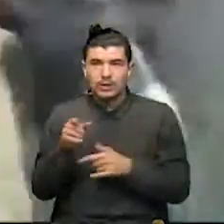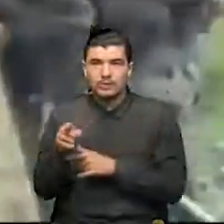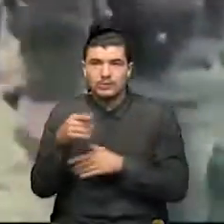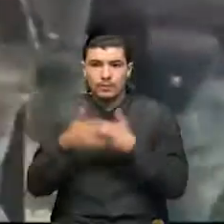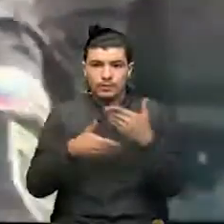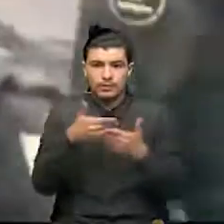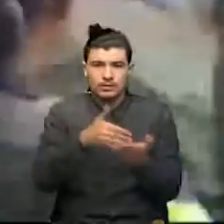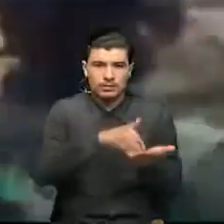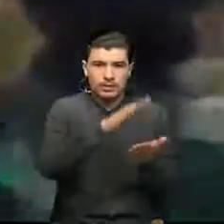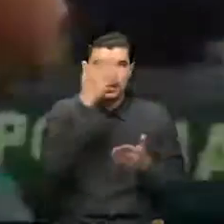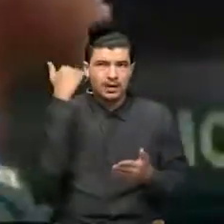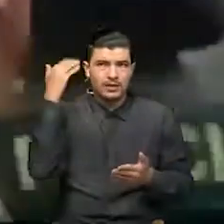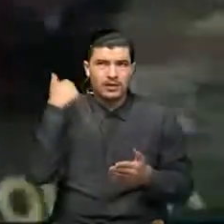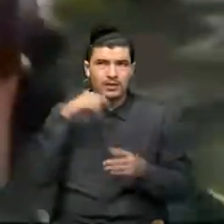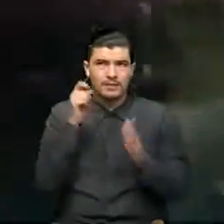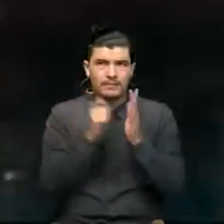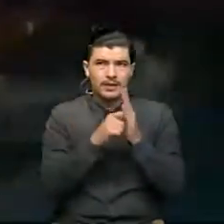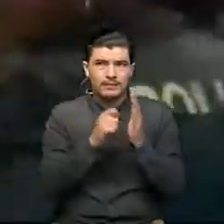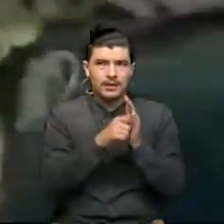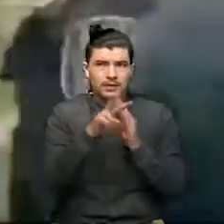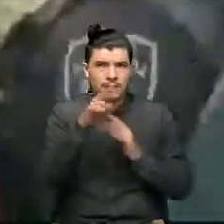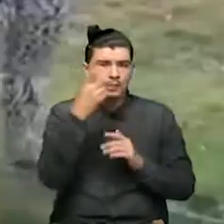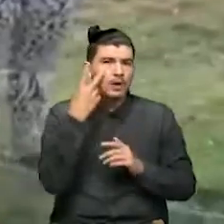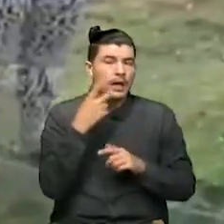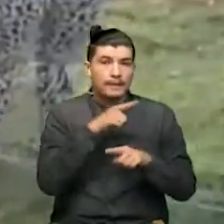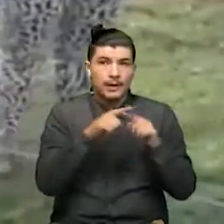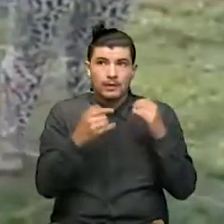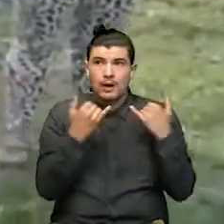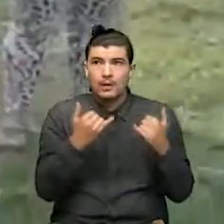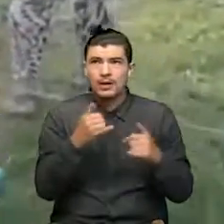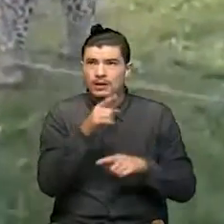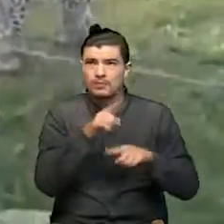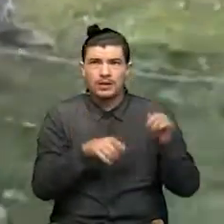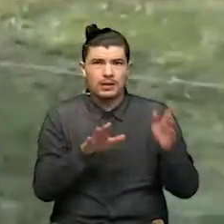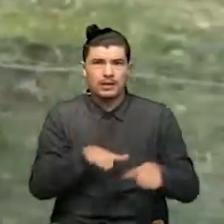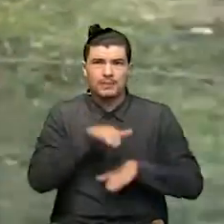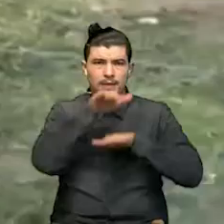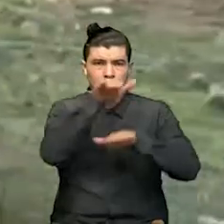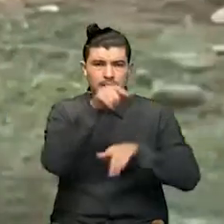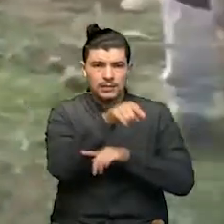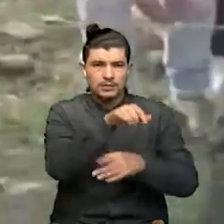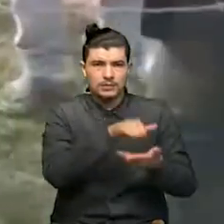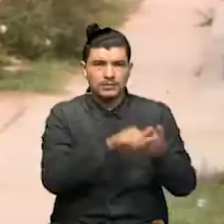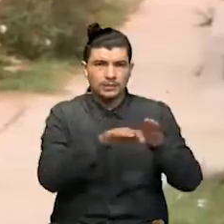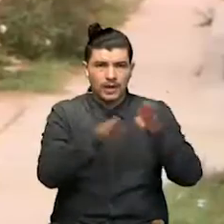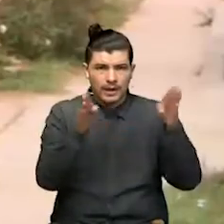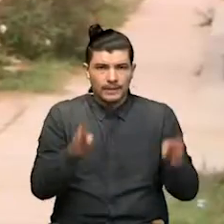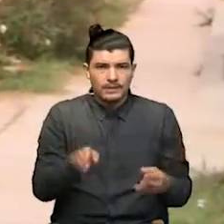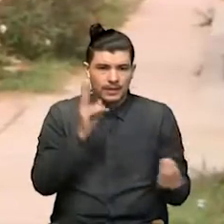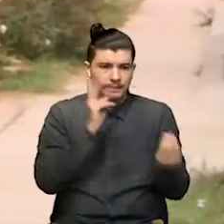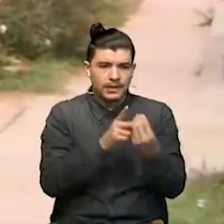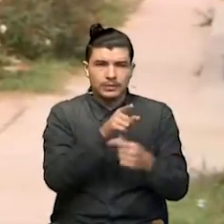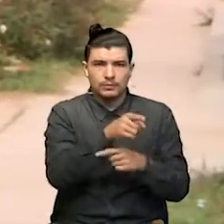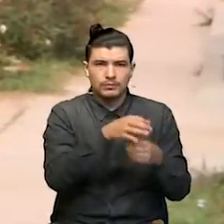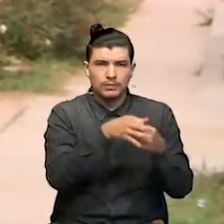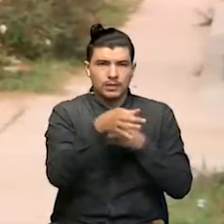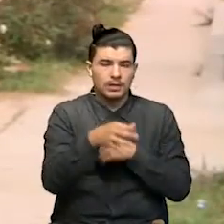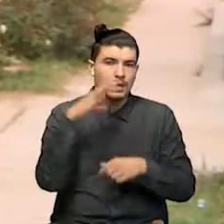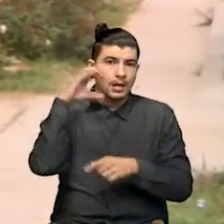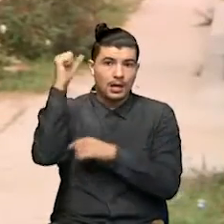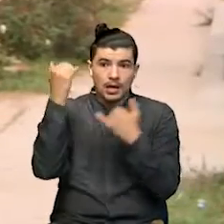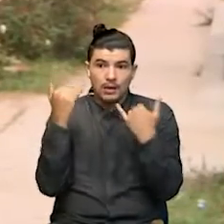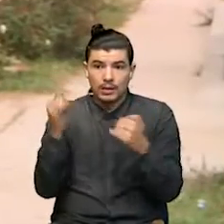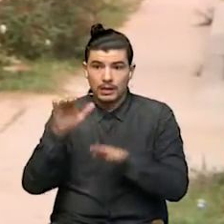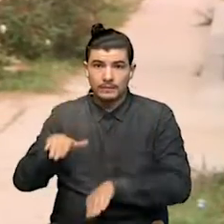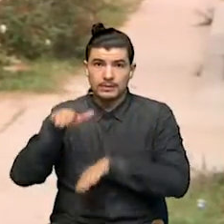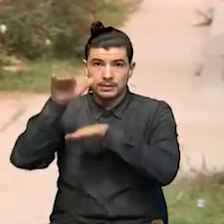desalojo ya se había intentado desarrollar el día anterior, pero no fue posible ante la intervención de representantes de la Mesa de Víctimas de Ocaña. Representantes de